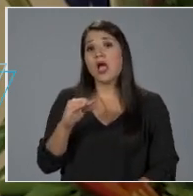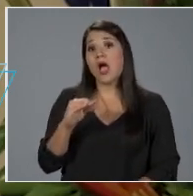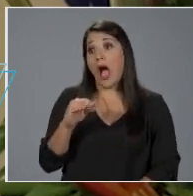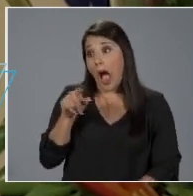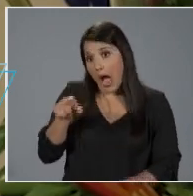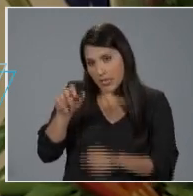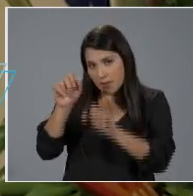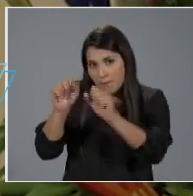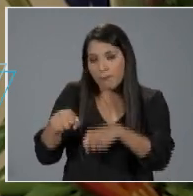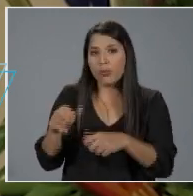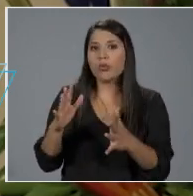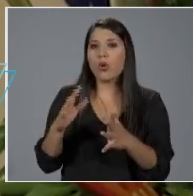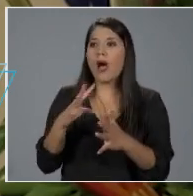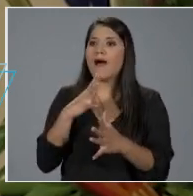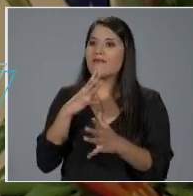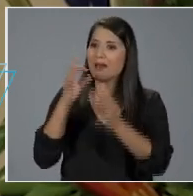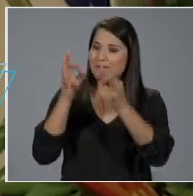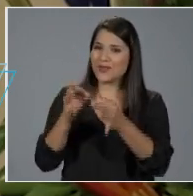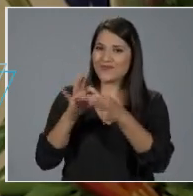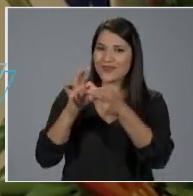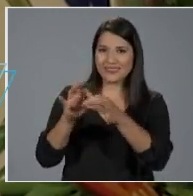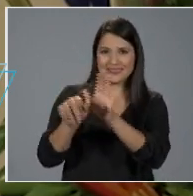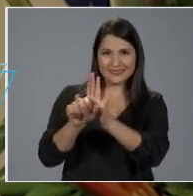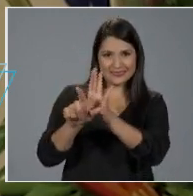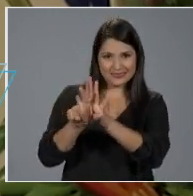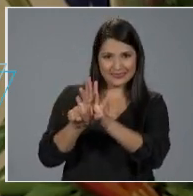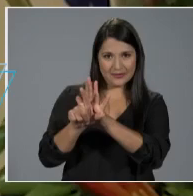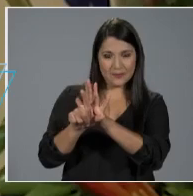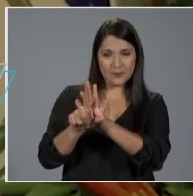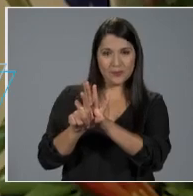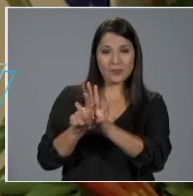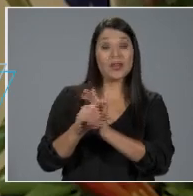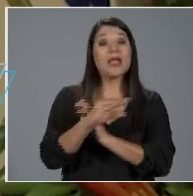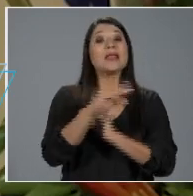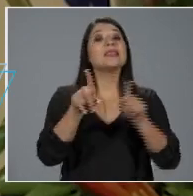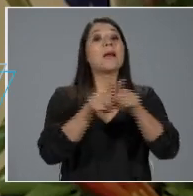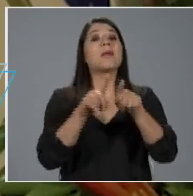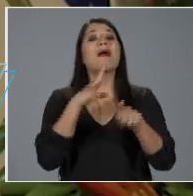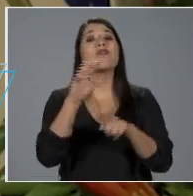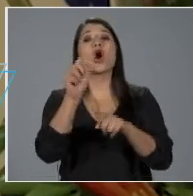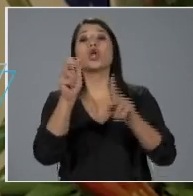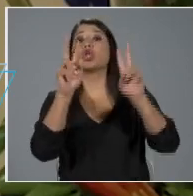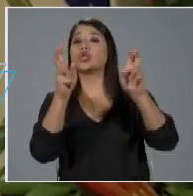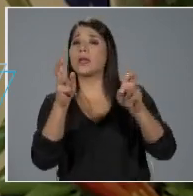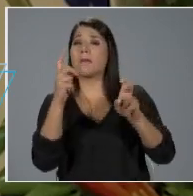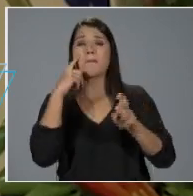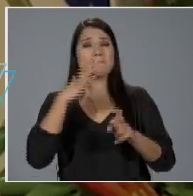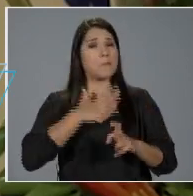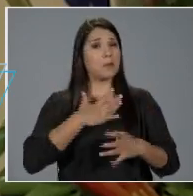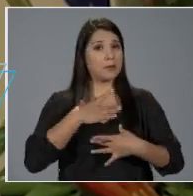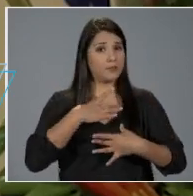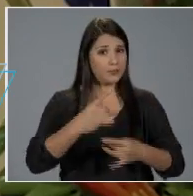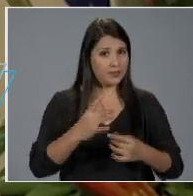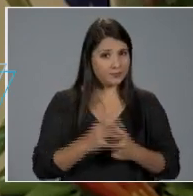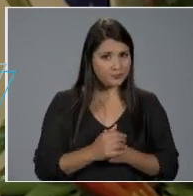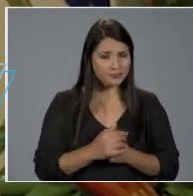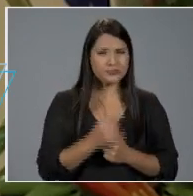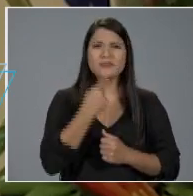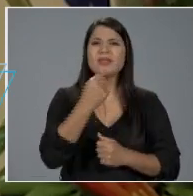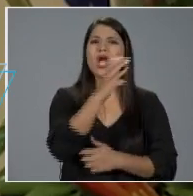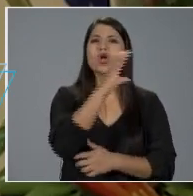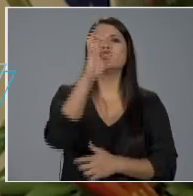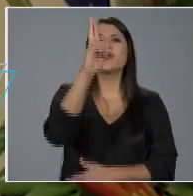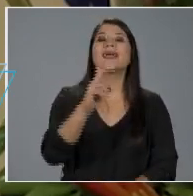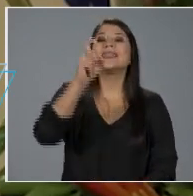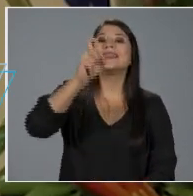la Asamblea Legislativa saliente. Habló de otro tema que me llamó la atención. Él habla de que Costa Rica